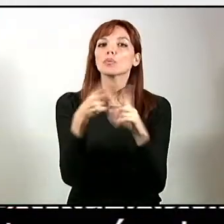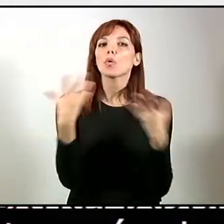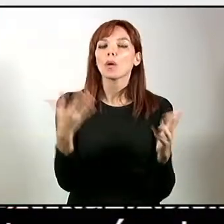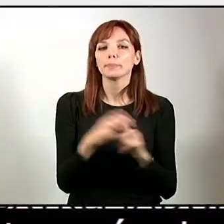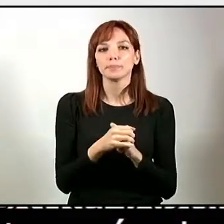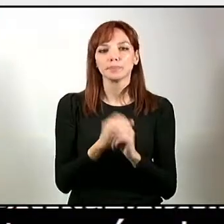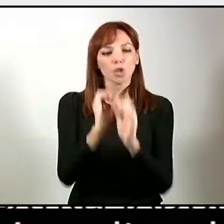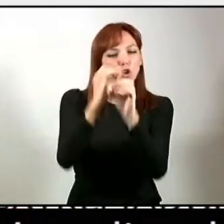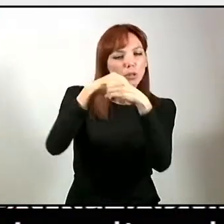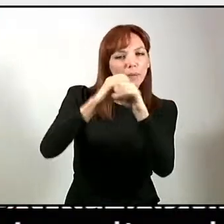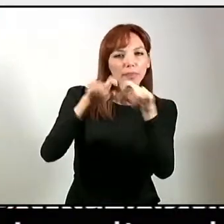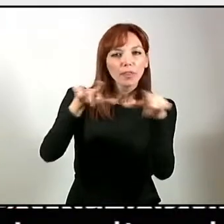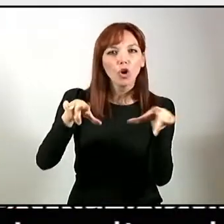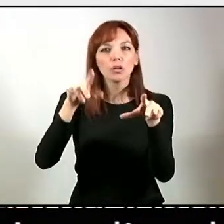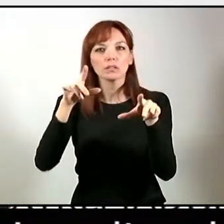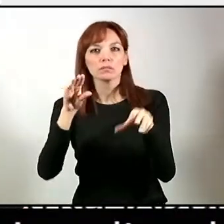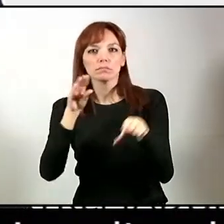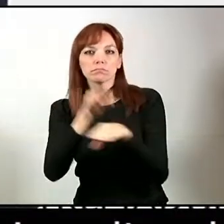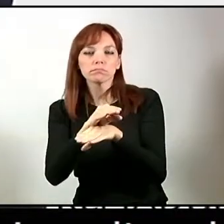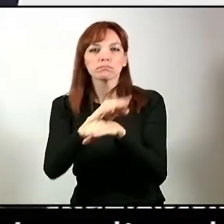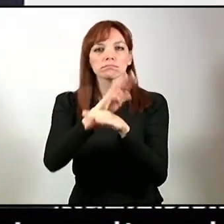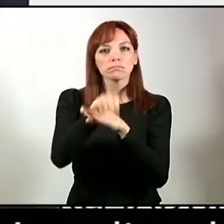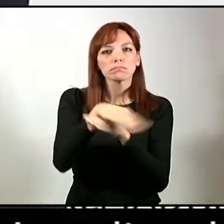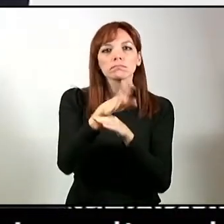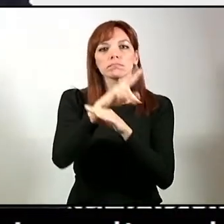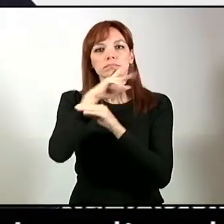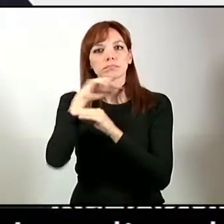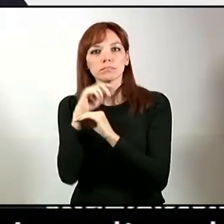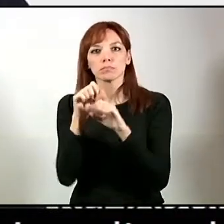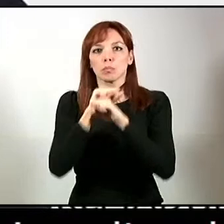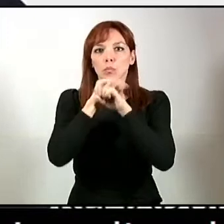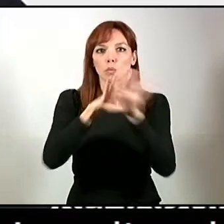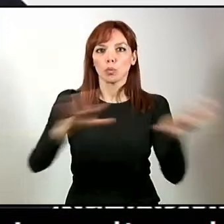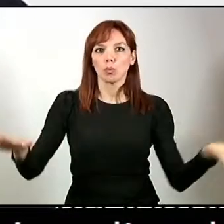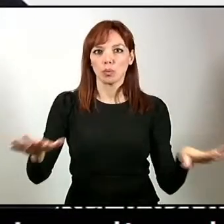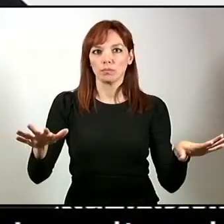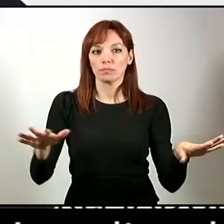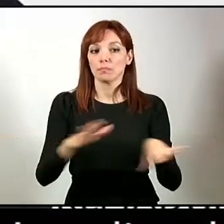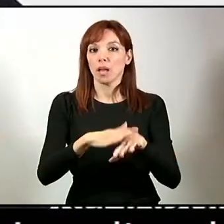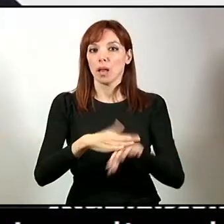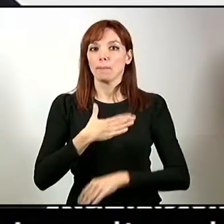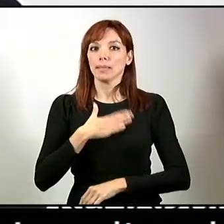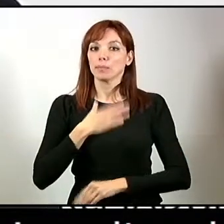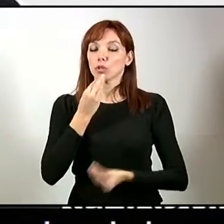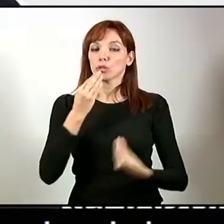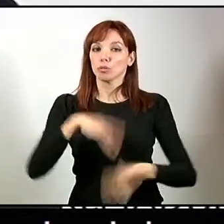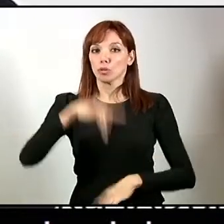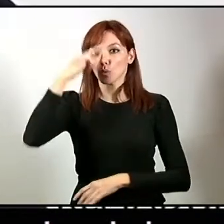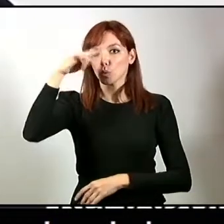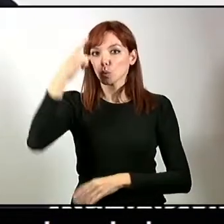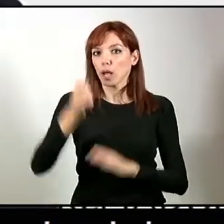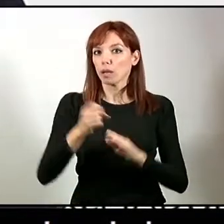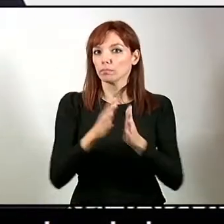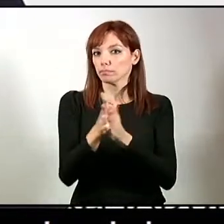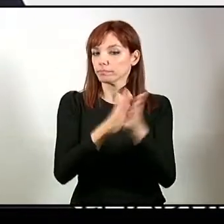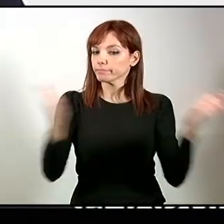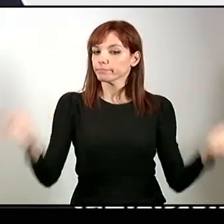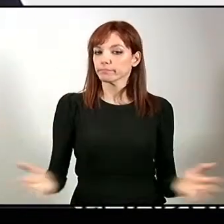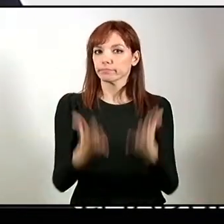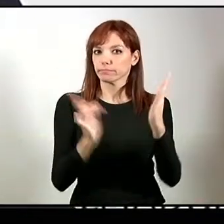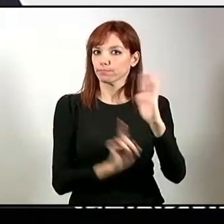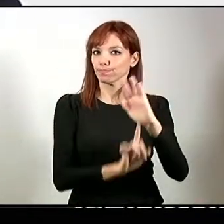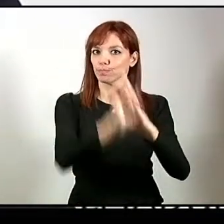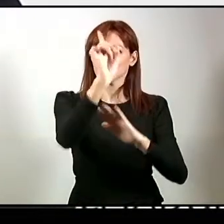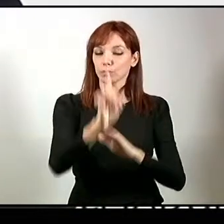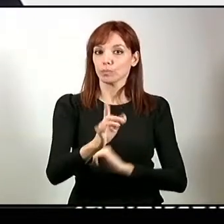conservación, engrandecimiento y difusión y estímulo de nuestro patrimonio histórico y cultural. Por tanto, dentro de